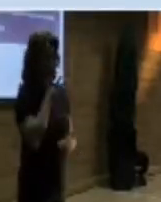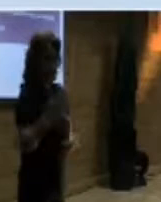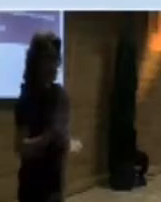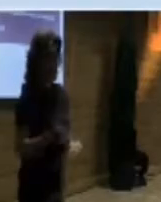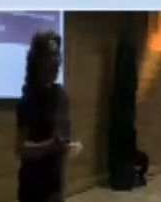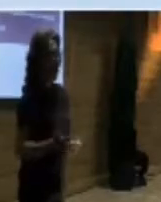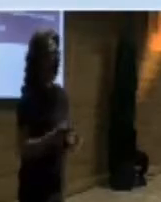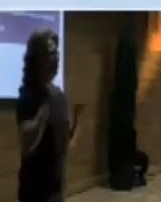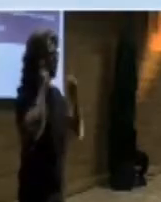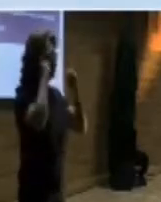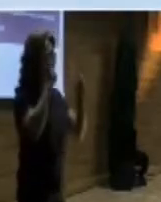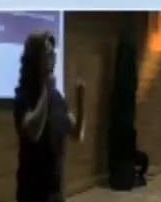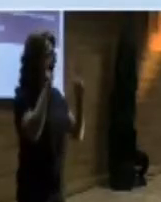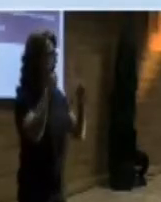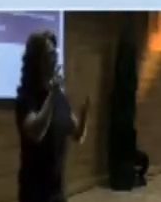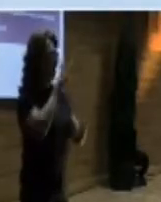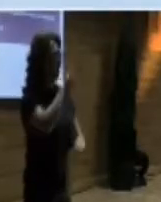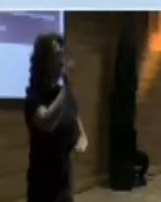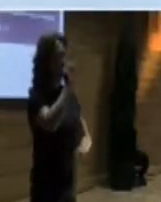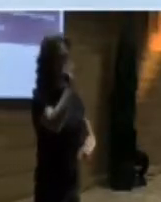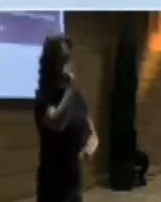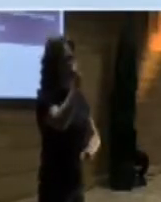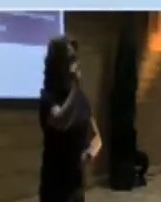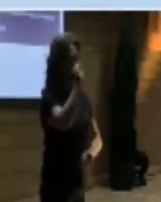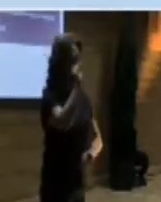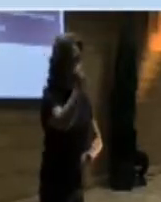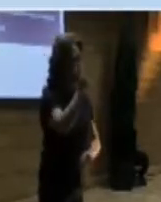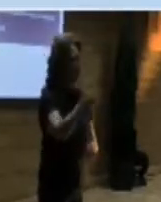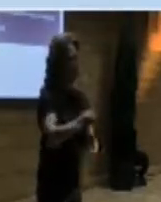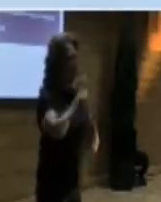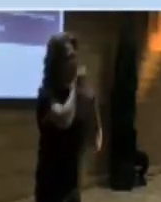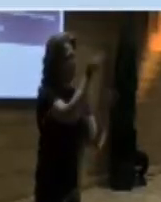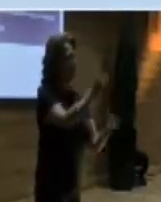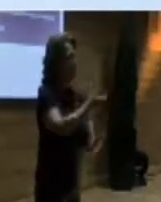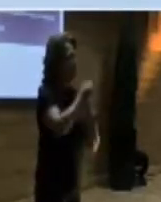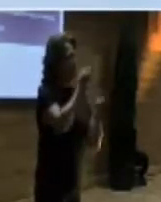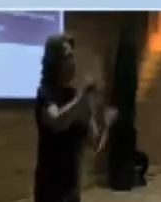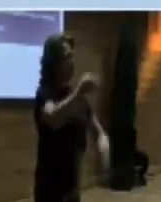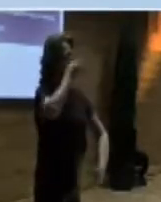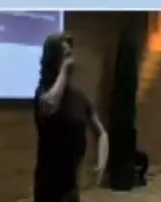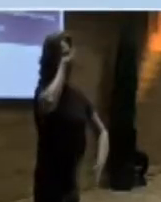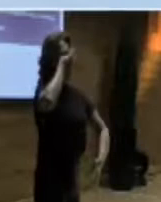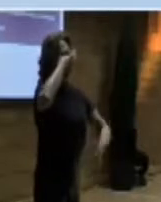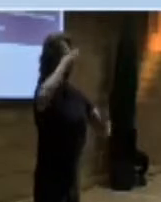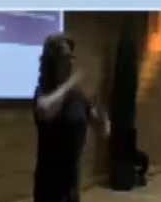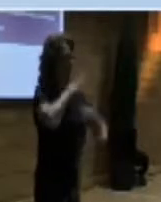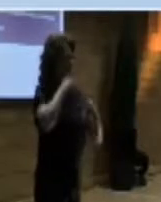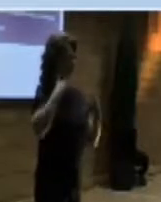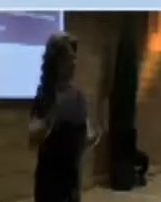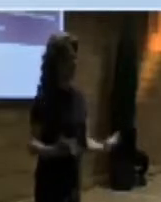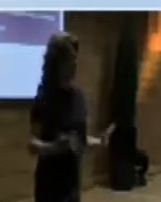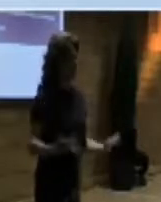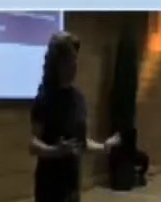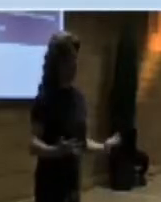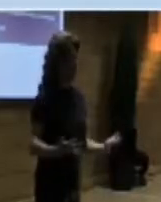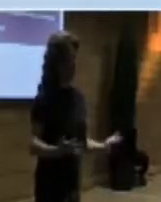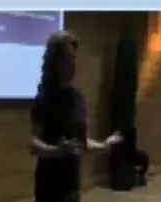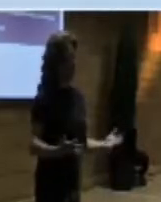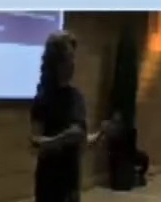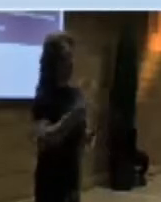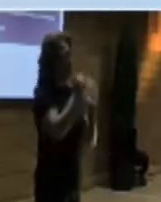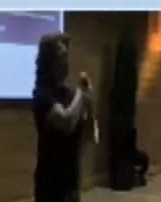lo que yo voy a intentar en los próximos 20 minutos es hablar de la pura realidad. Y me voy a centrar en estos